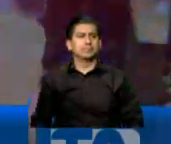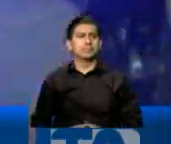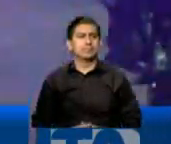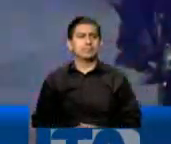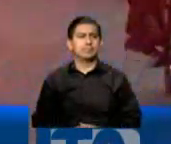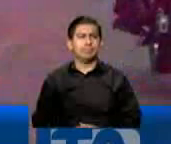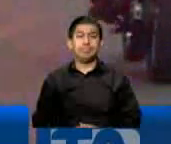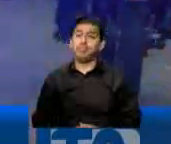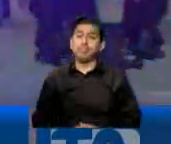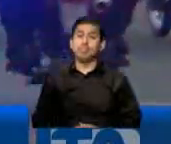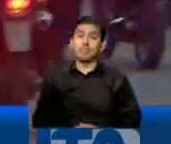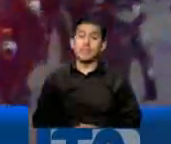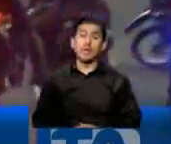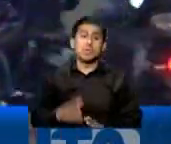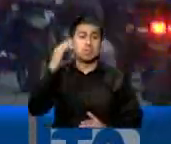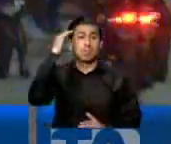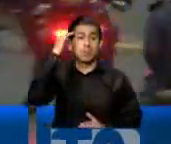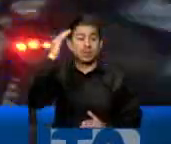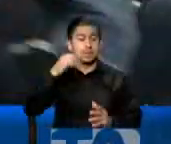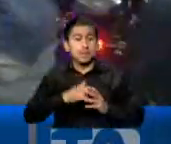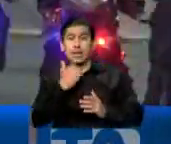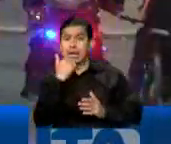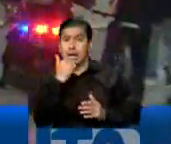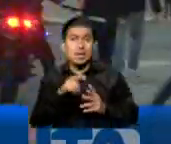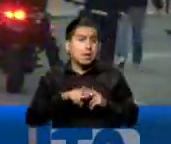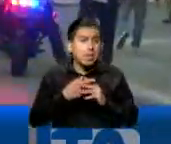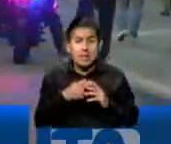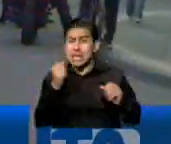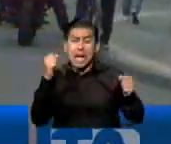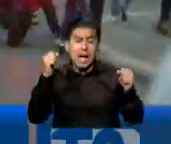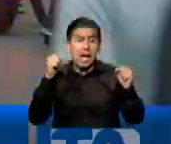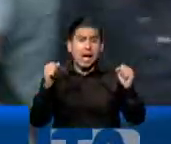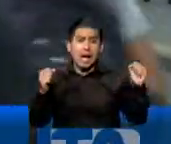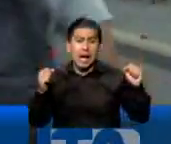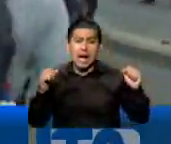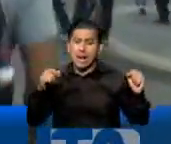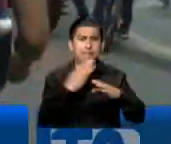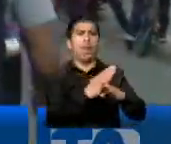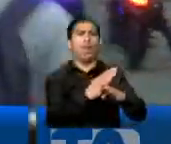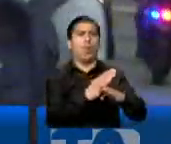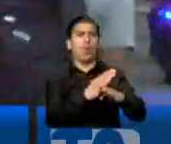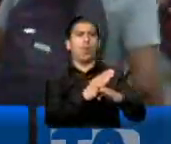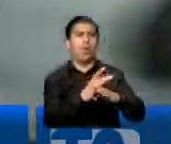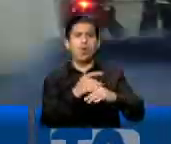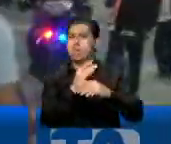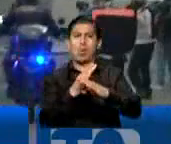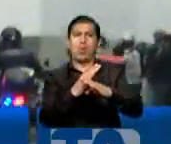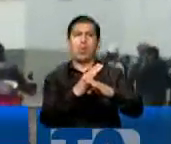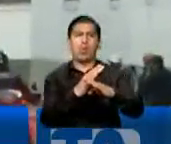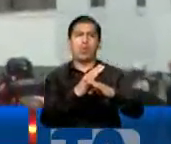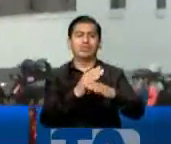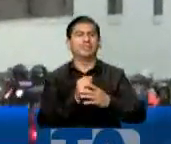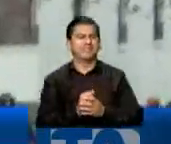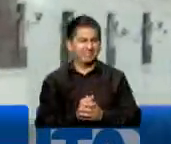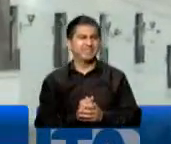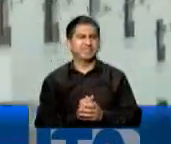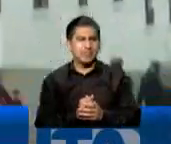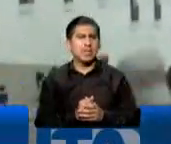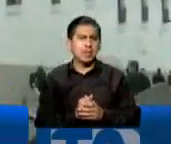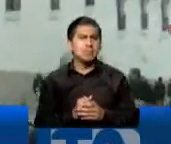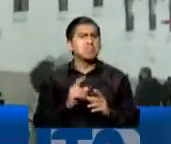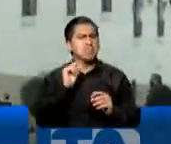No obstante, esta vez la intención era desactivar cualquier punto de violencia y para ello la policía tomó precauciones. Fueron